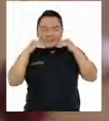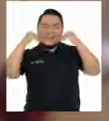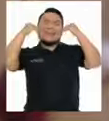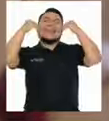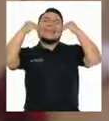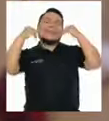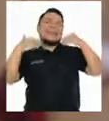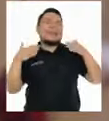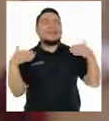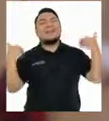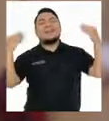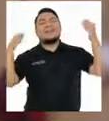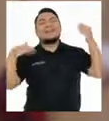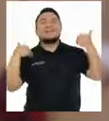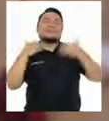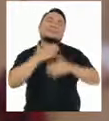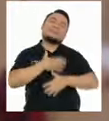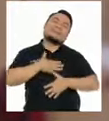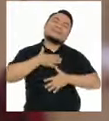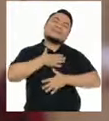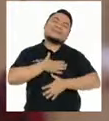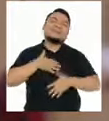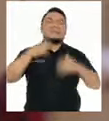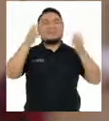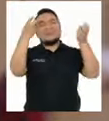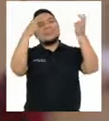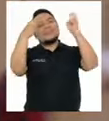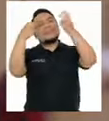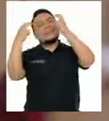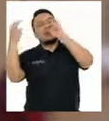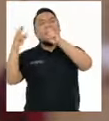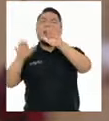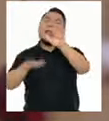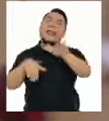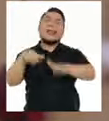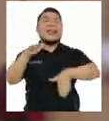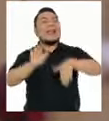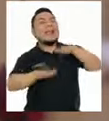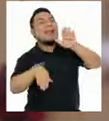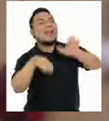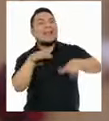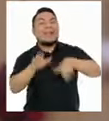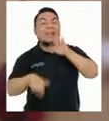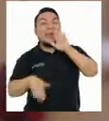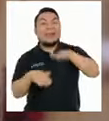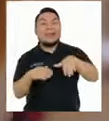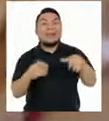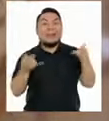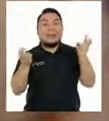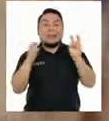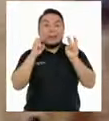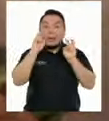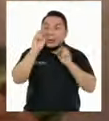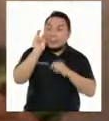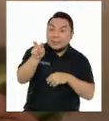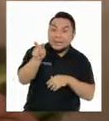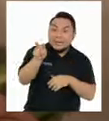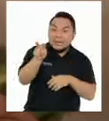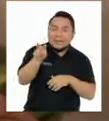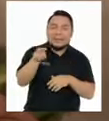muy feliz disfrutando mi paseo perruno cuando lo vi.